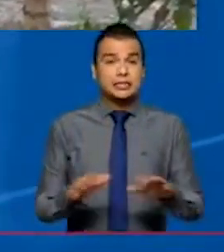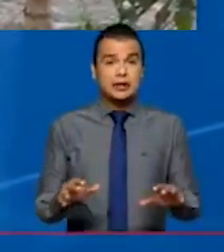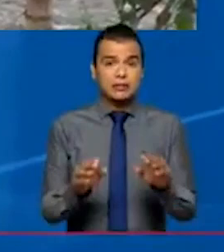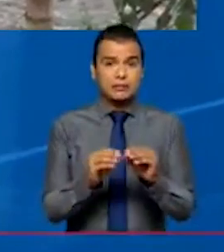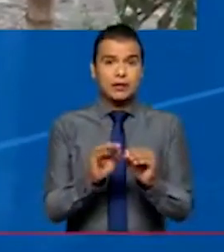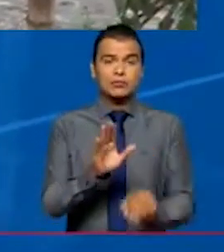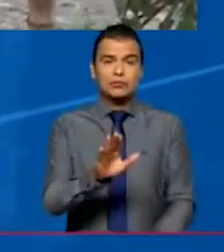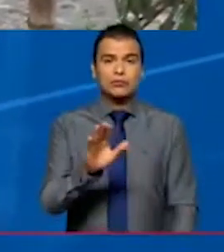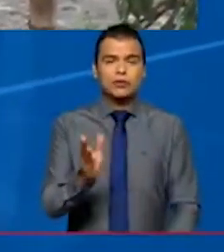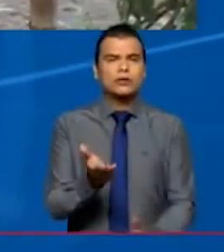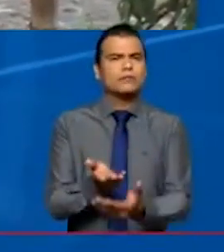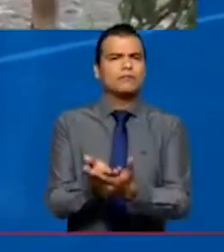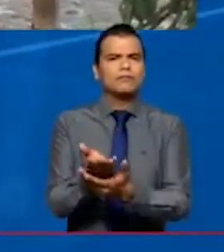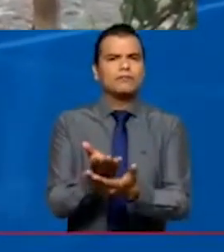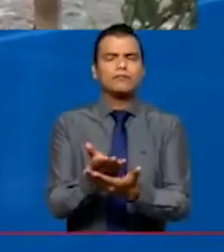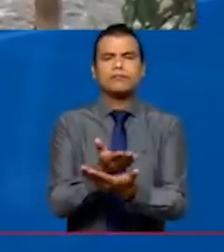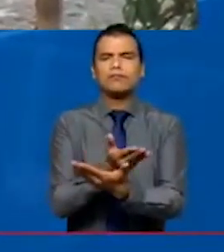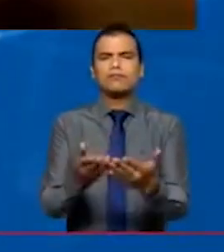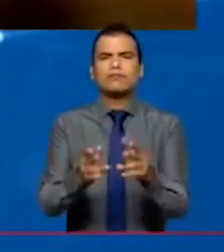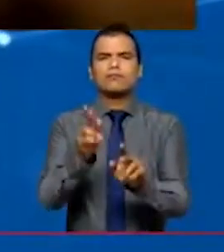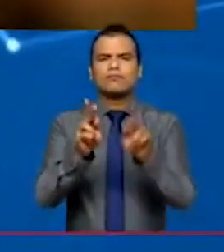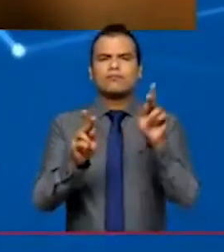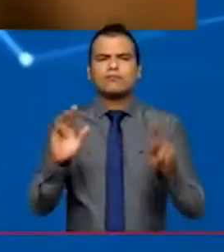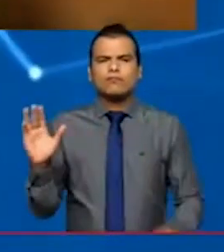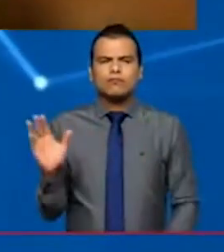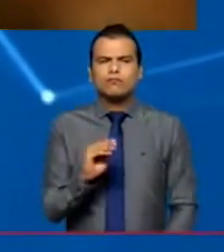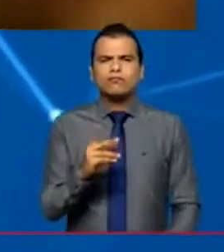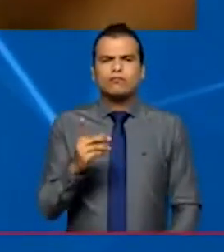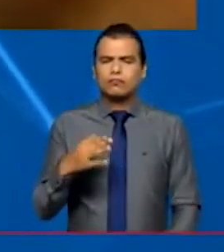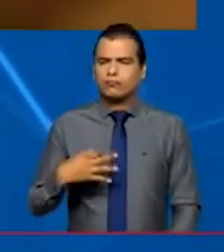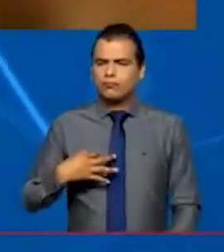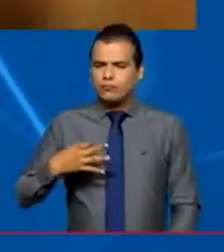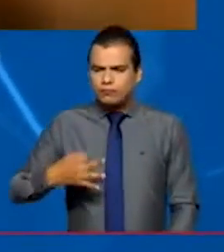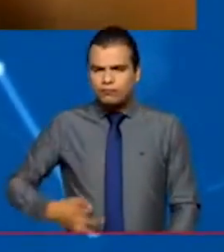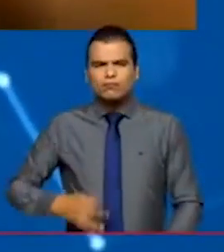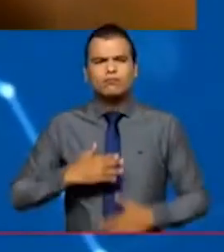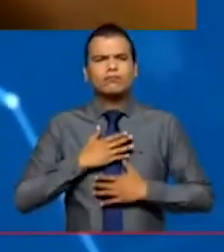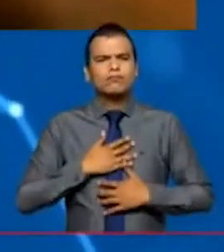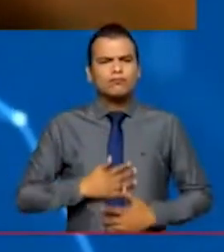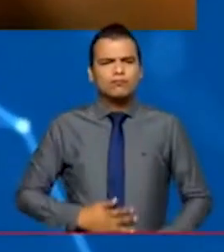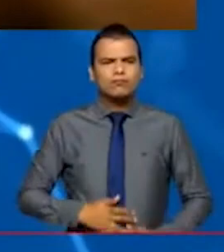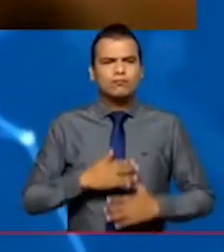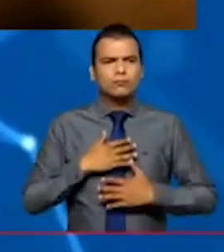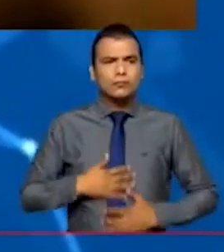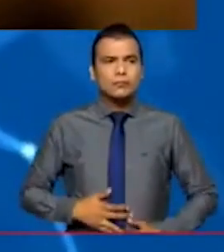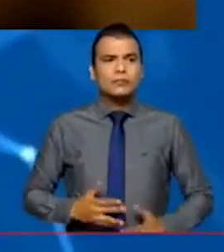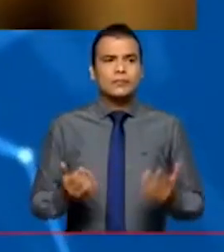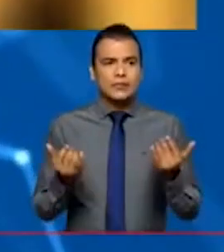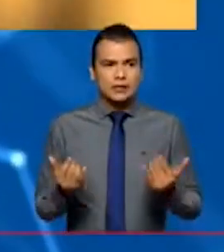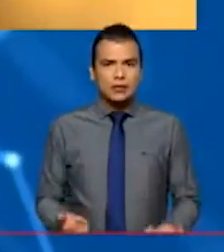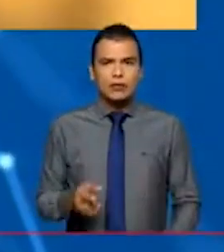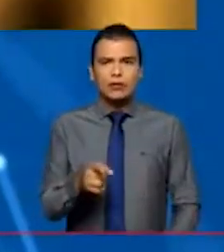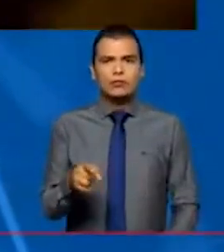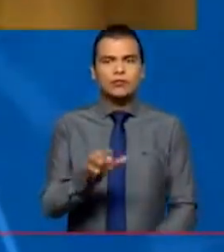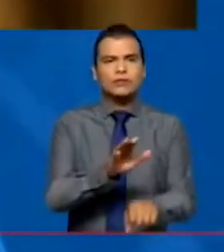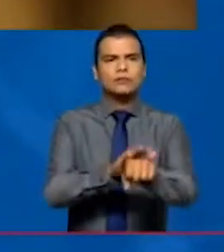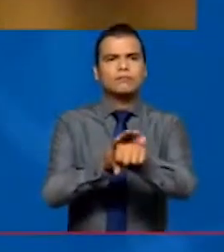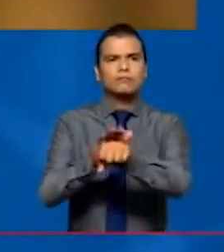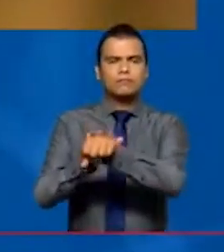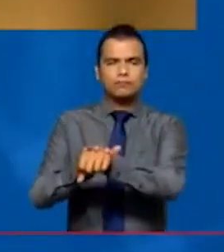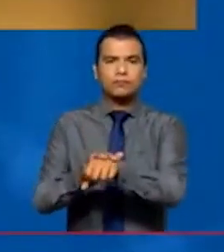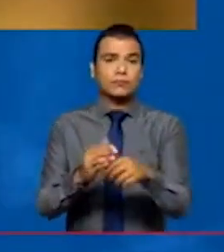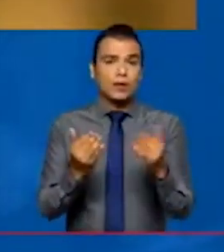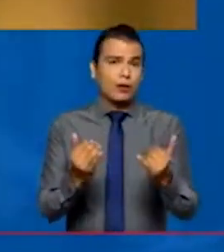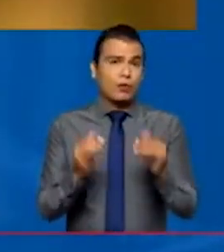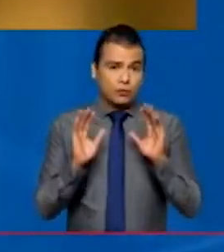recomendación principal a la ciudadanía, actuar con mesura, con calma. Eso es lo que ustedes han invitado frente a la captura de estas